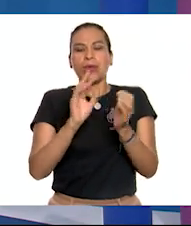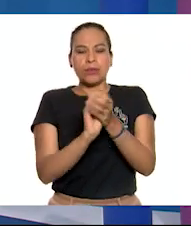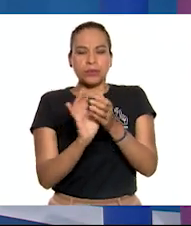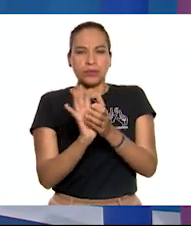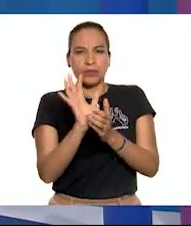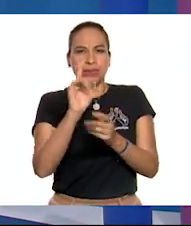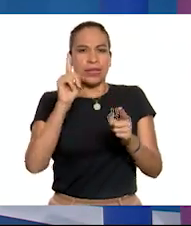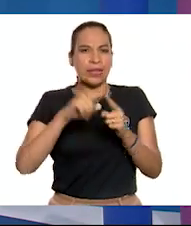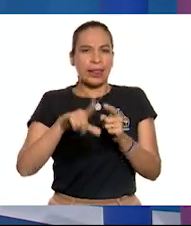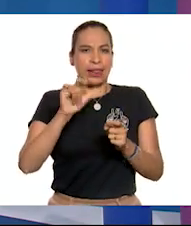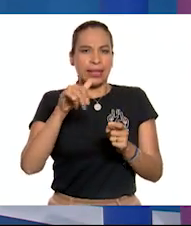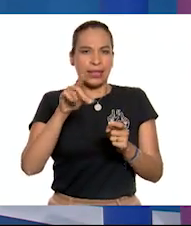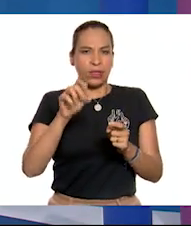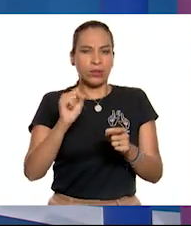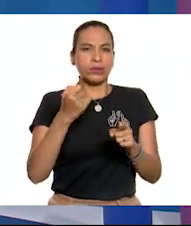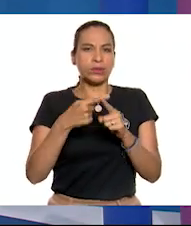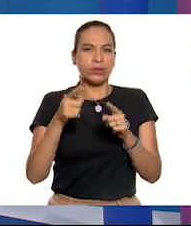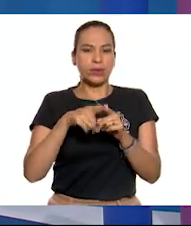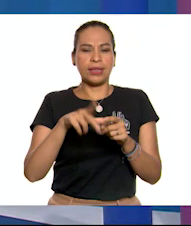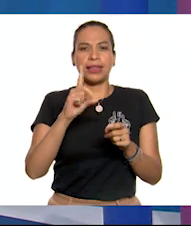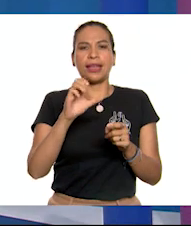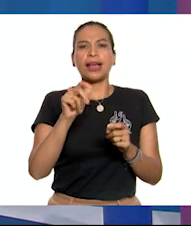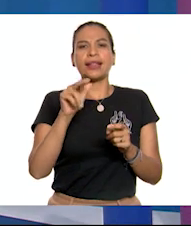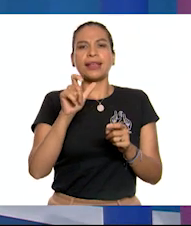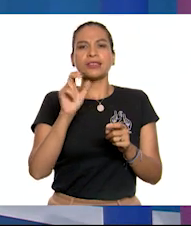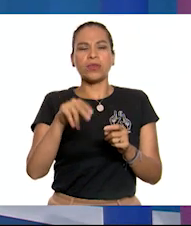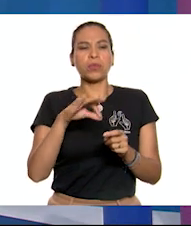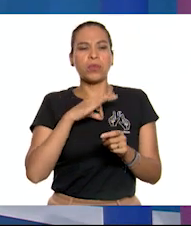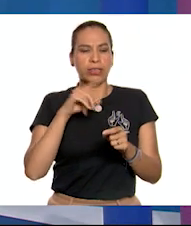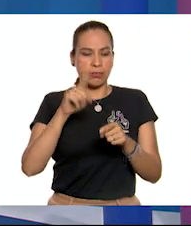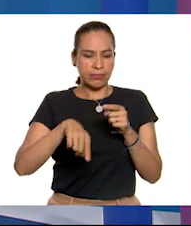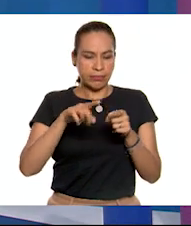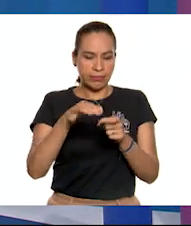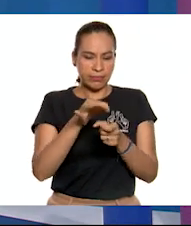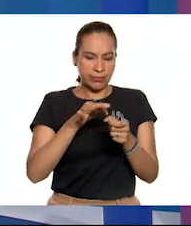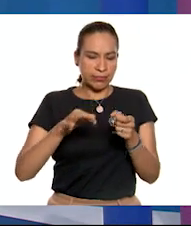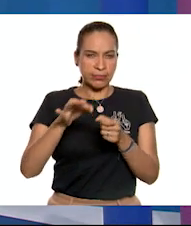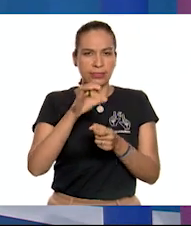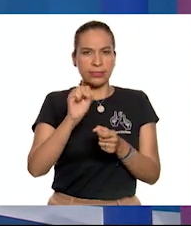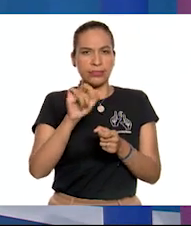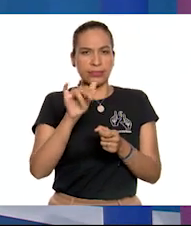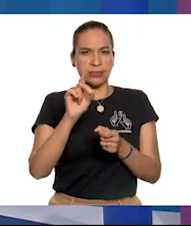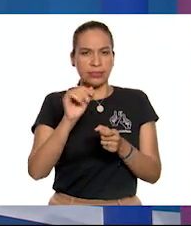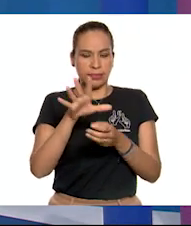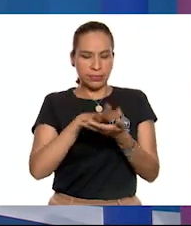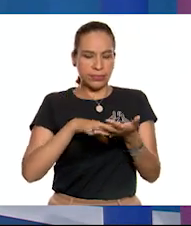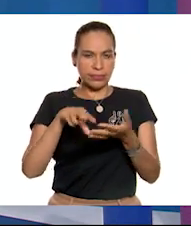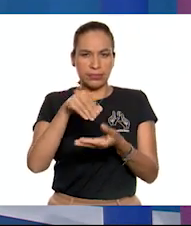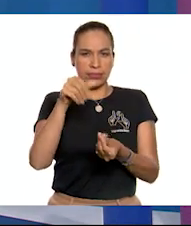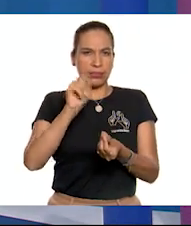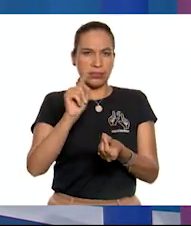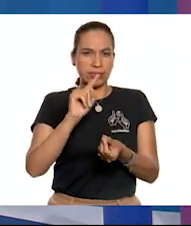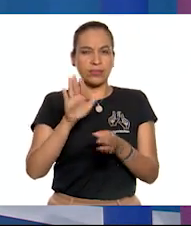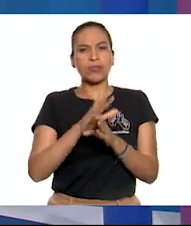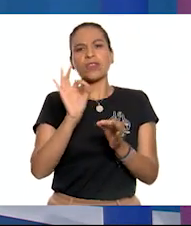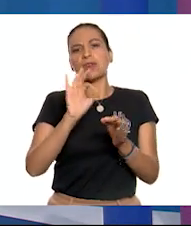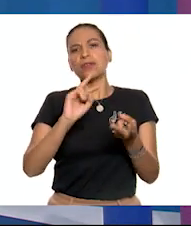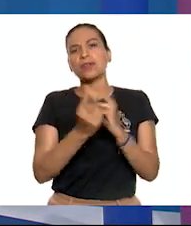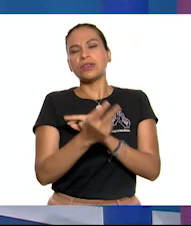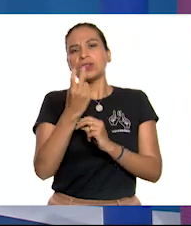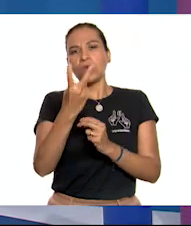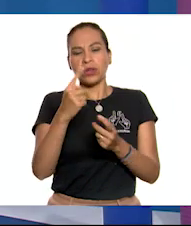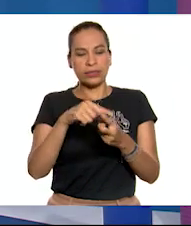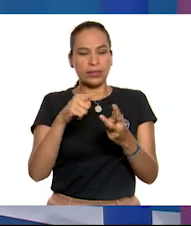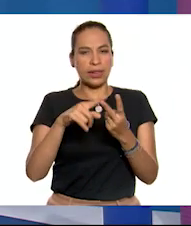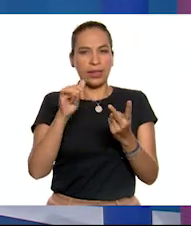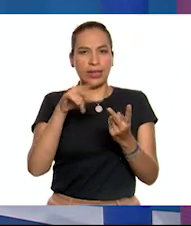líquidos. También mediante la decantación podemos separar partículas sólidas que no se disuelven en los líquidos o bien dos líquidos